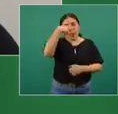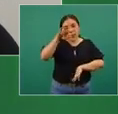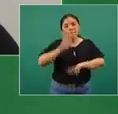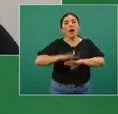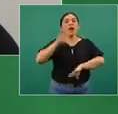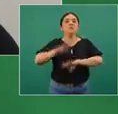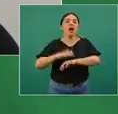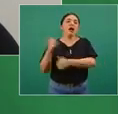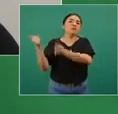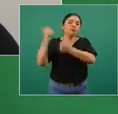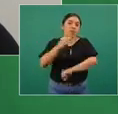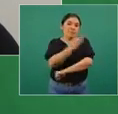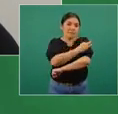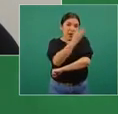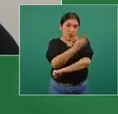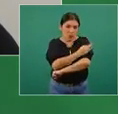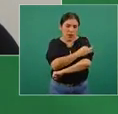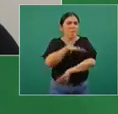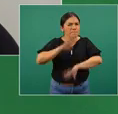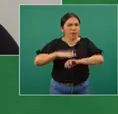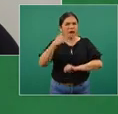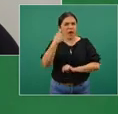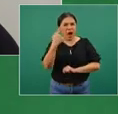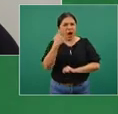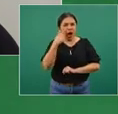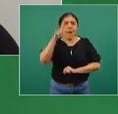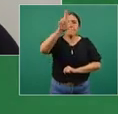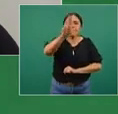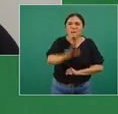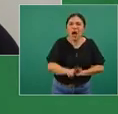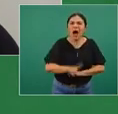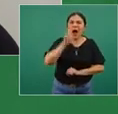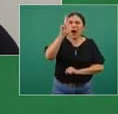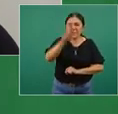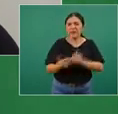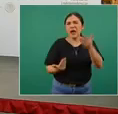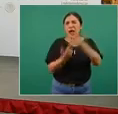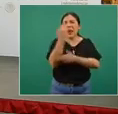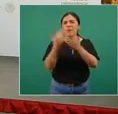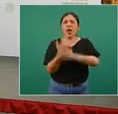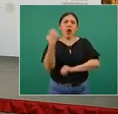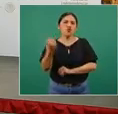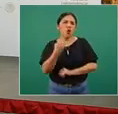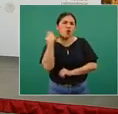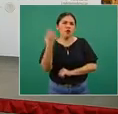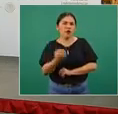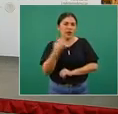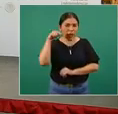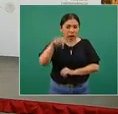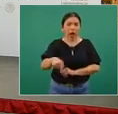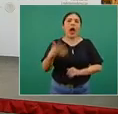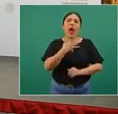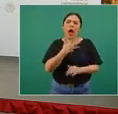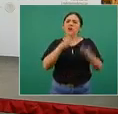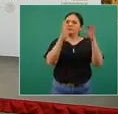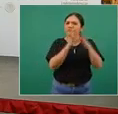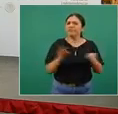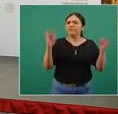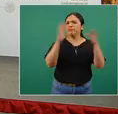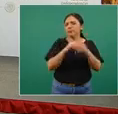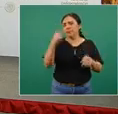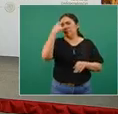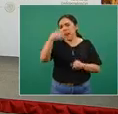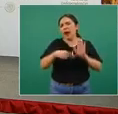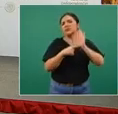siguientes embarques. Normalmente los martes en el Pulso de la Salud es cuando se está actualizando y